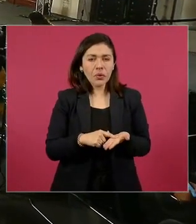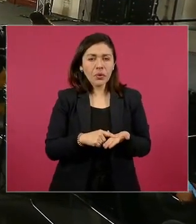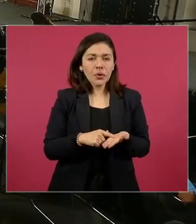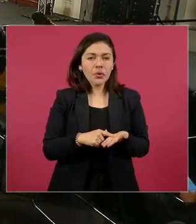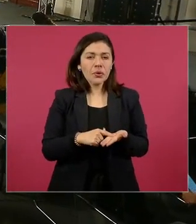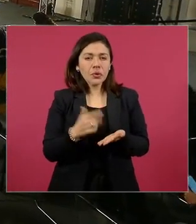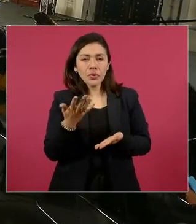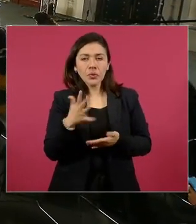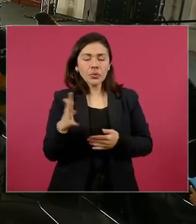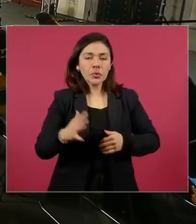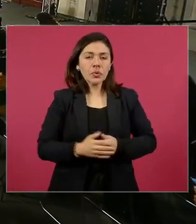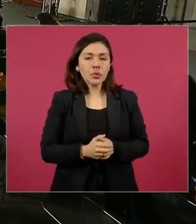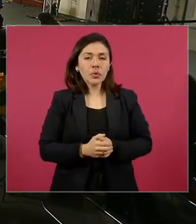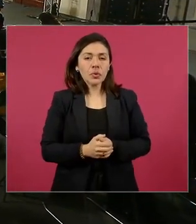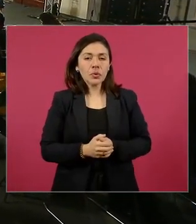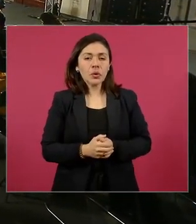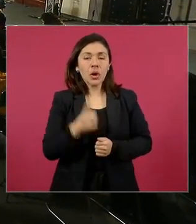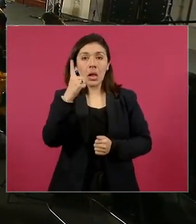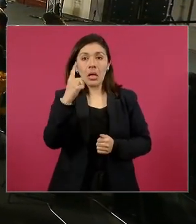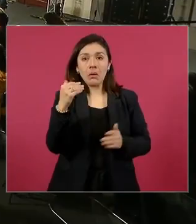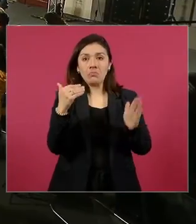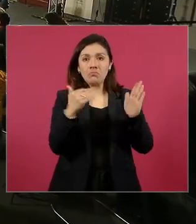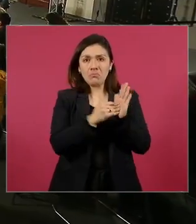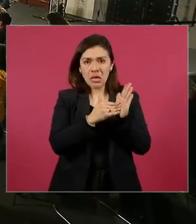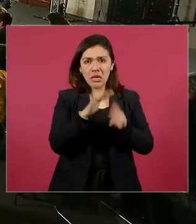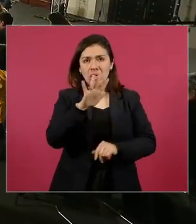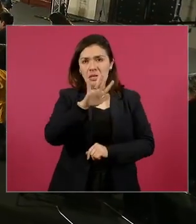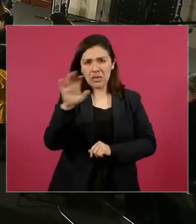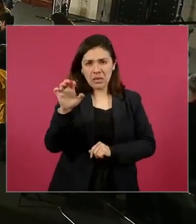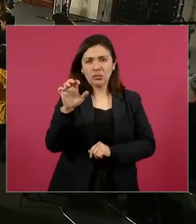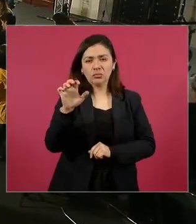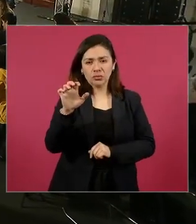ya es de 1.500.